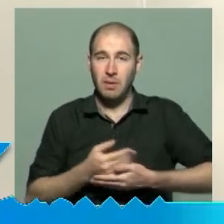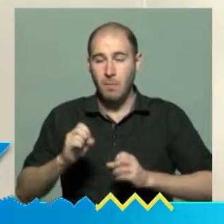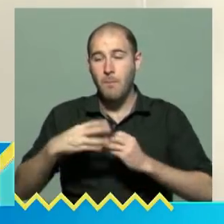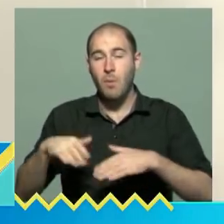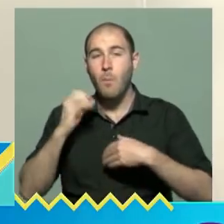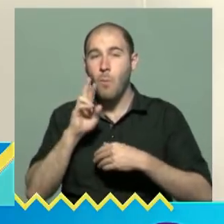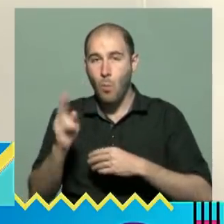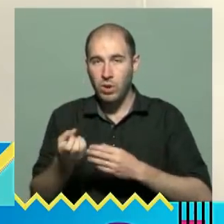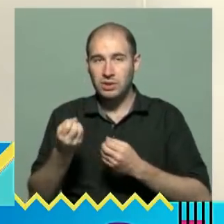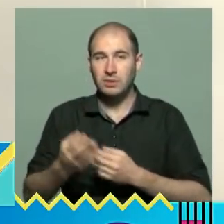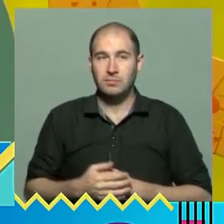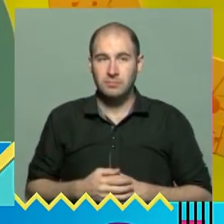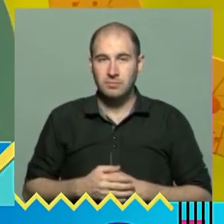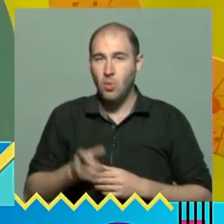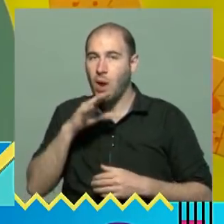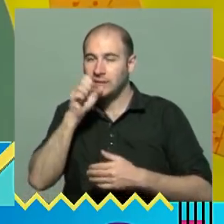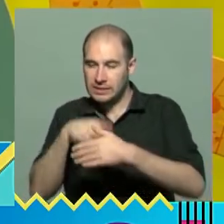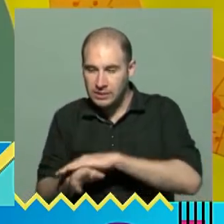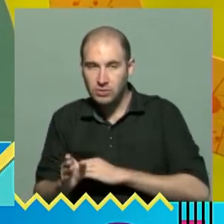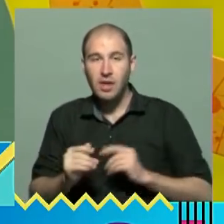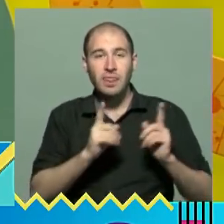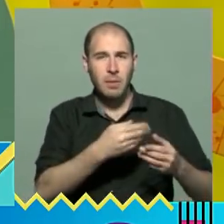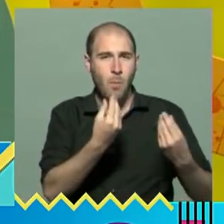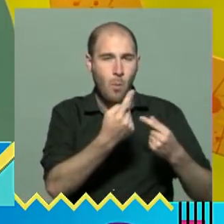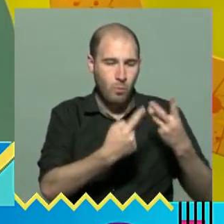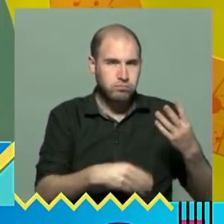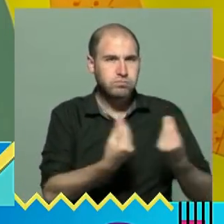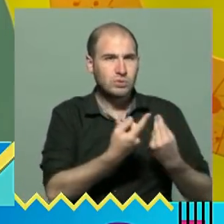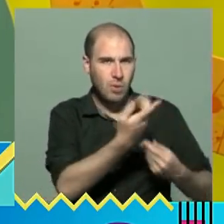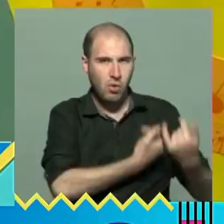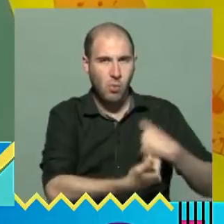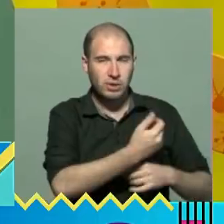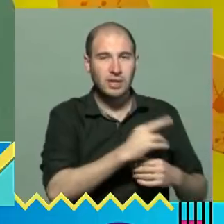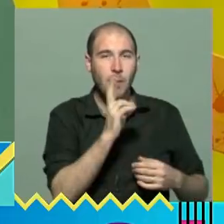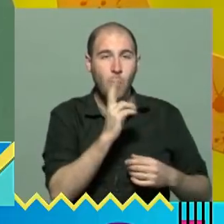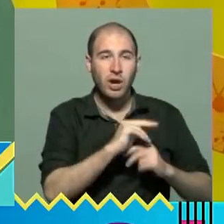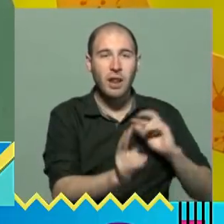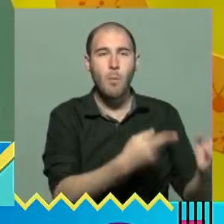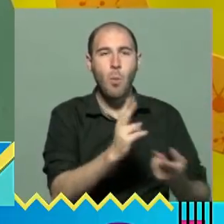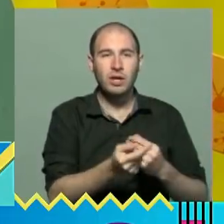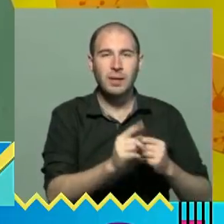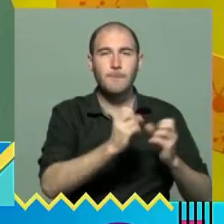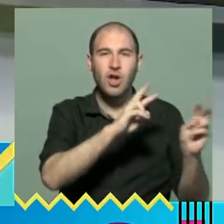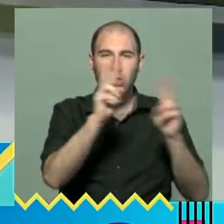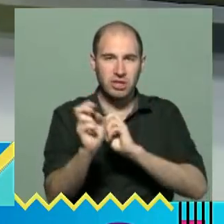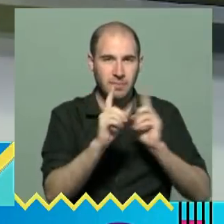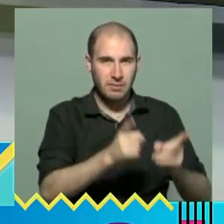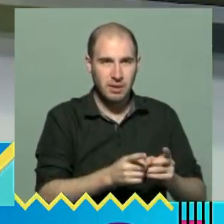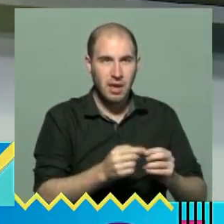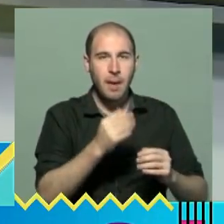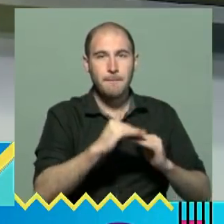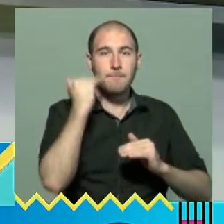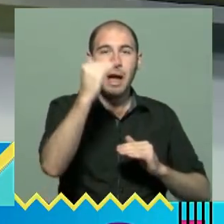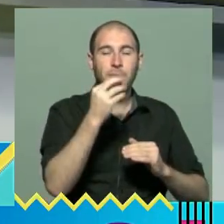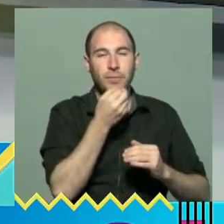muerte tras la clandestinidad. Claro, también hay muchos casos que vos nombraste al principio de mujeres muertas por otros motivos. Son más, por